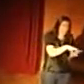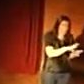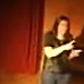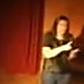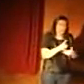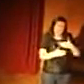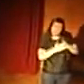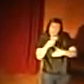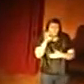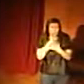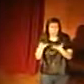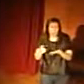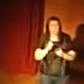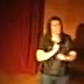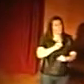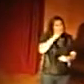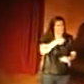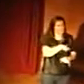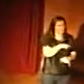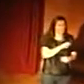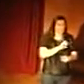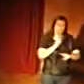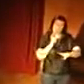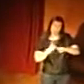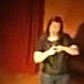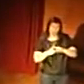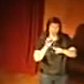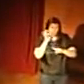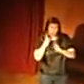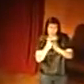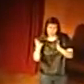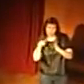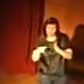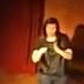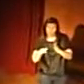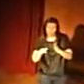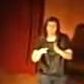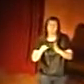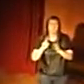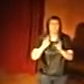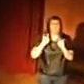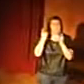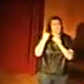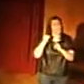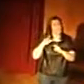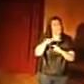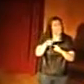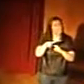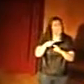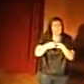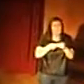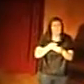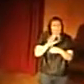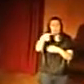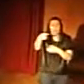XIX en España sobre todo hasta la segunda mitad del XIX el el el paisaje es un producto del estudio se hace en el estudio del